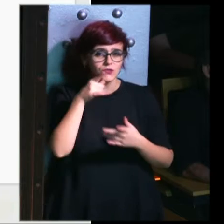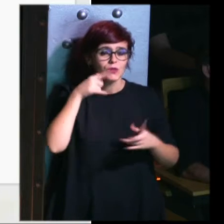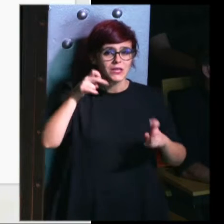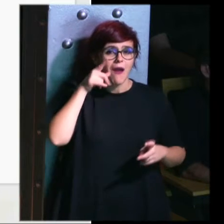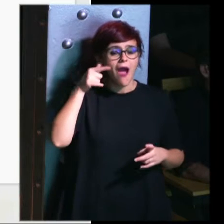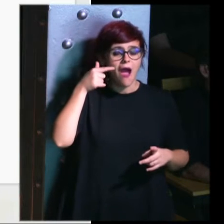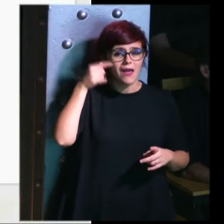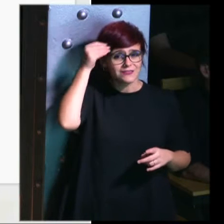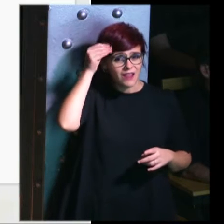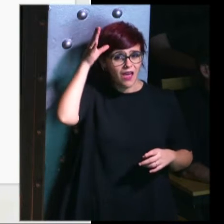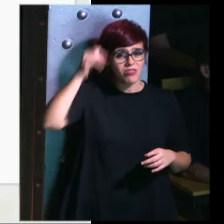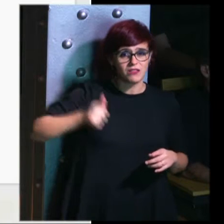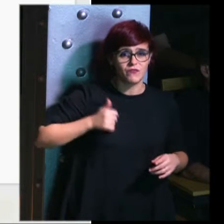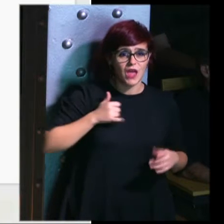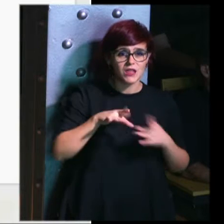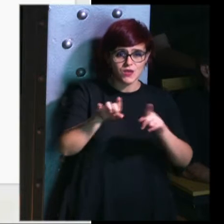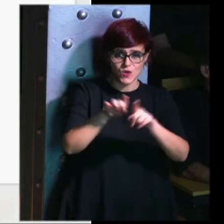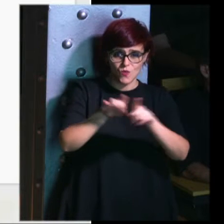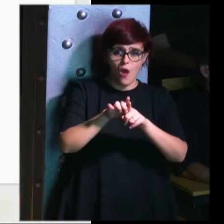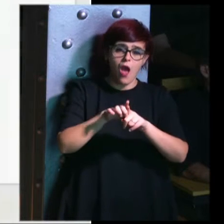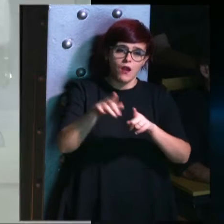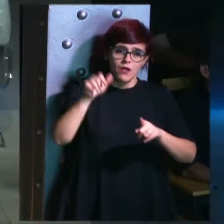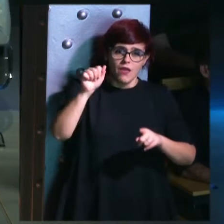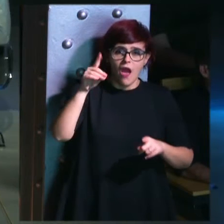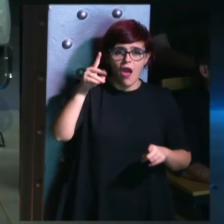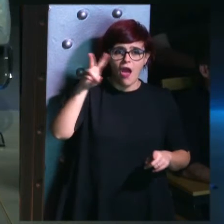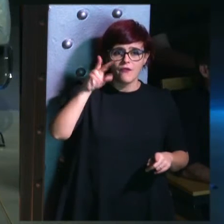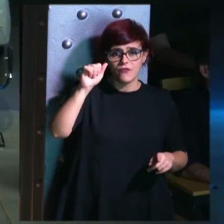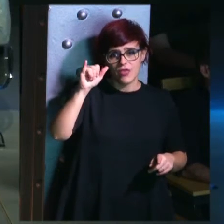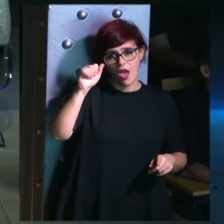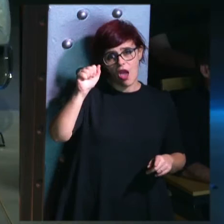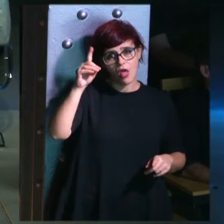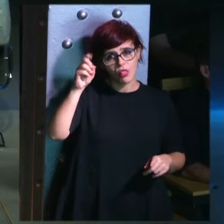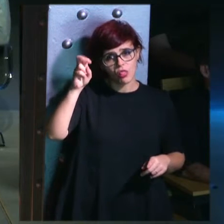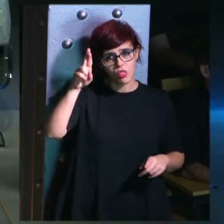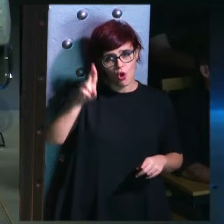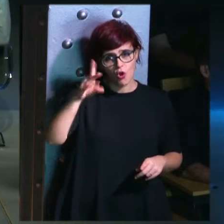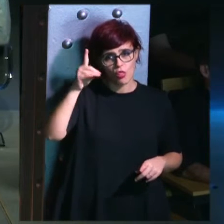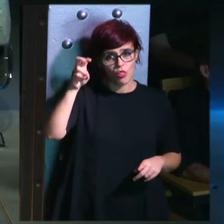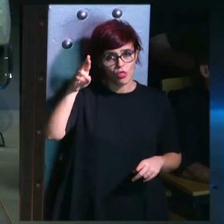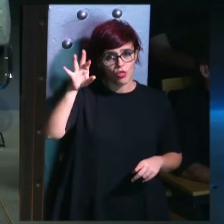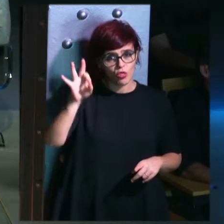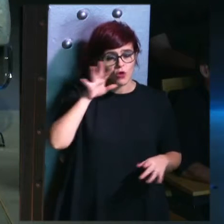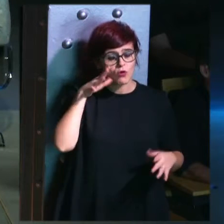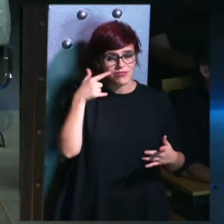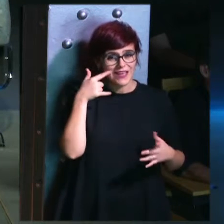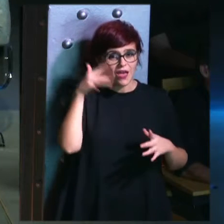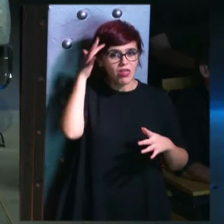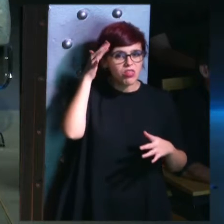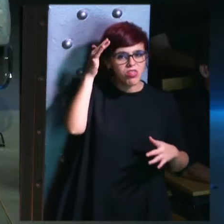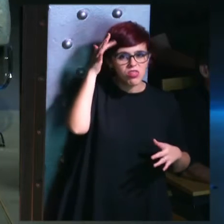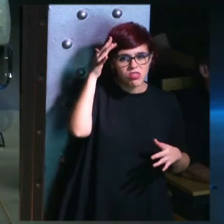digamos, de Aviador Draw, de la ciencia ficción, pero que ahora estamos muy cerca de verla